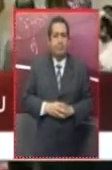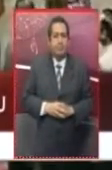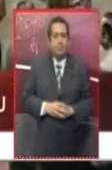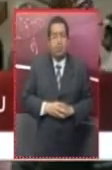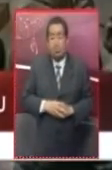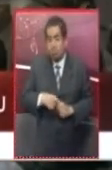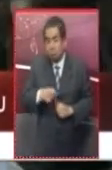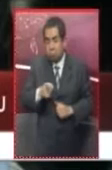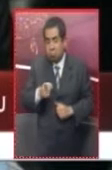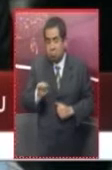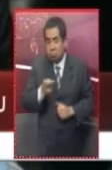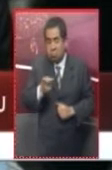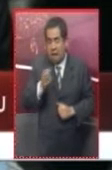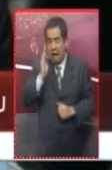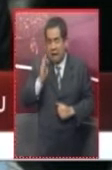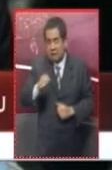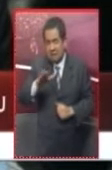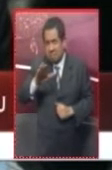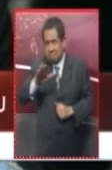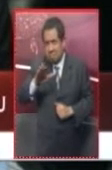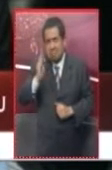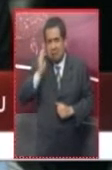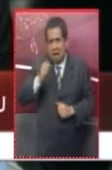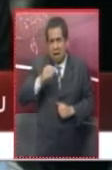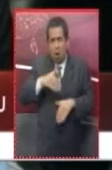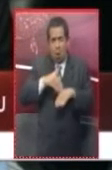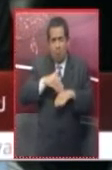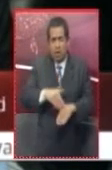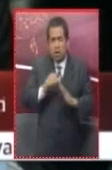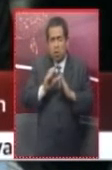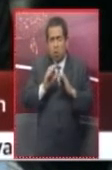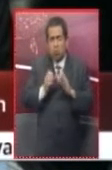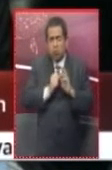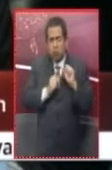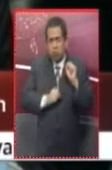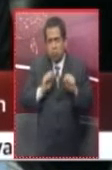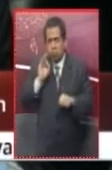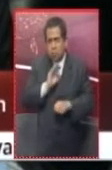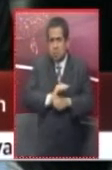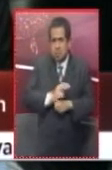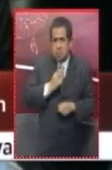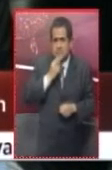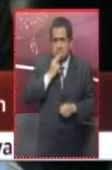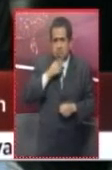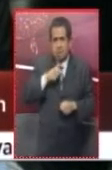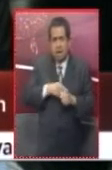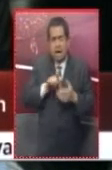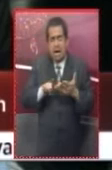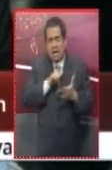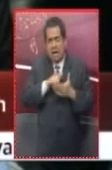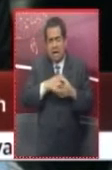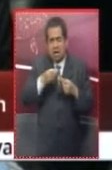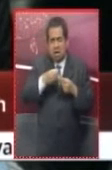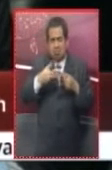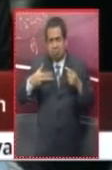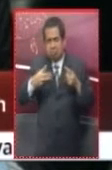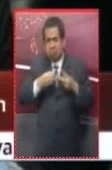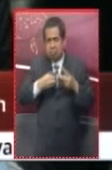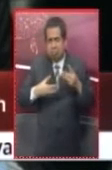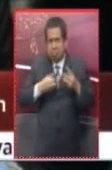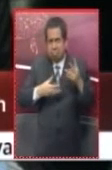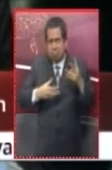Protesta guardar y hacer guardar la Constitución política de los Estados Unidos mexicanos, las leyes que de ella emanen,